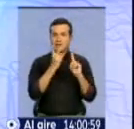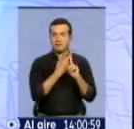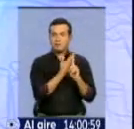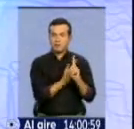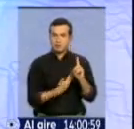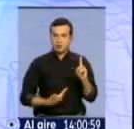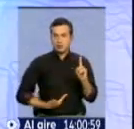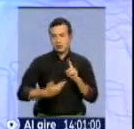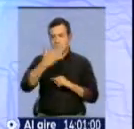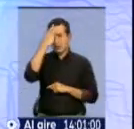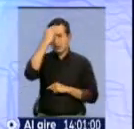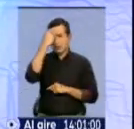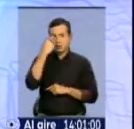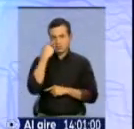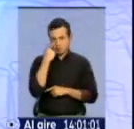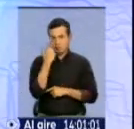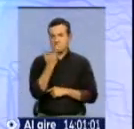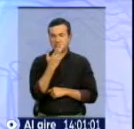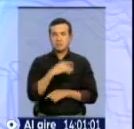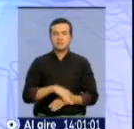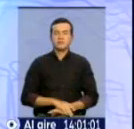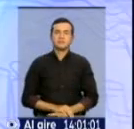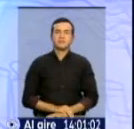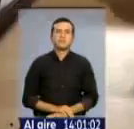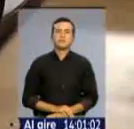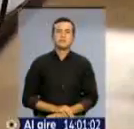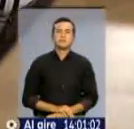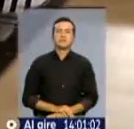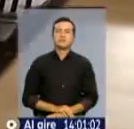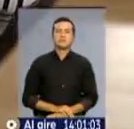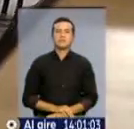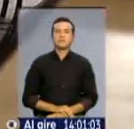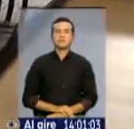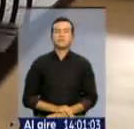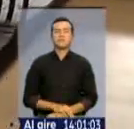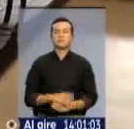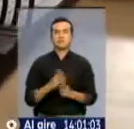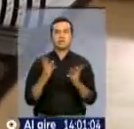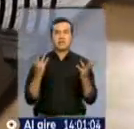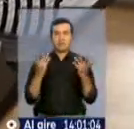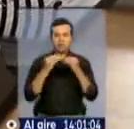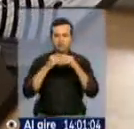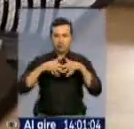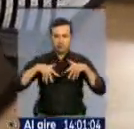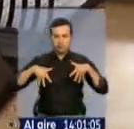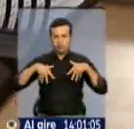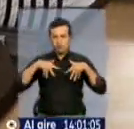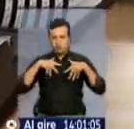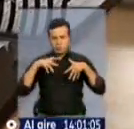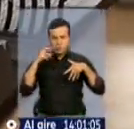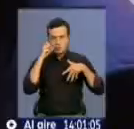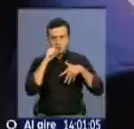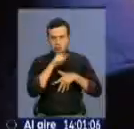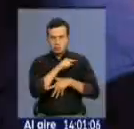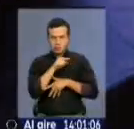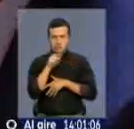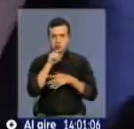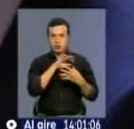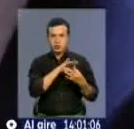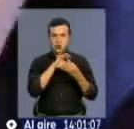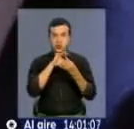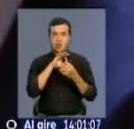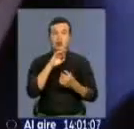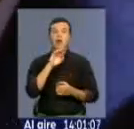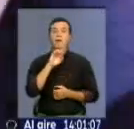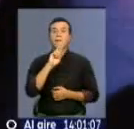República, Jorge Glass. Vamos a conocer de quién se trata. El diagrama que va configurando la Fiscalía también evidencia que la relación existente entre el segundo